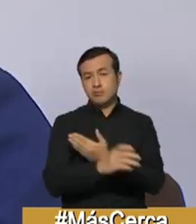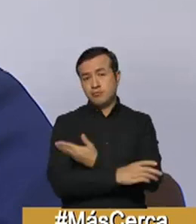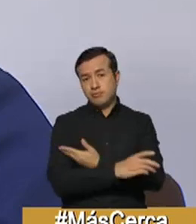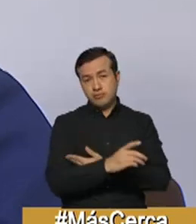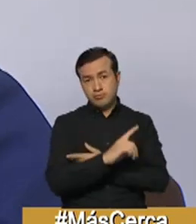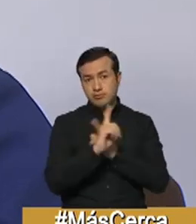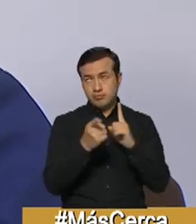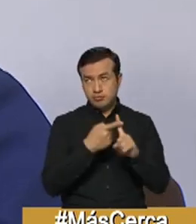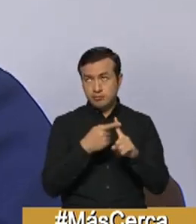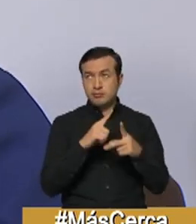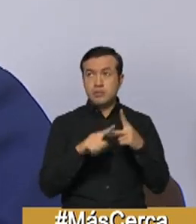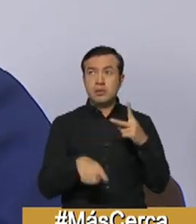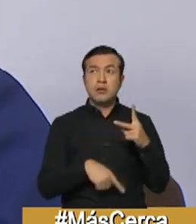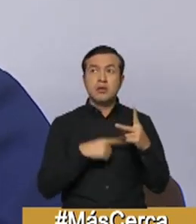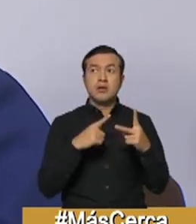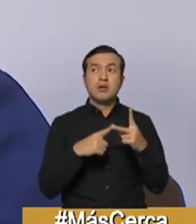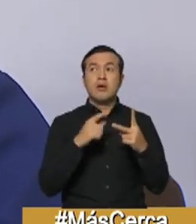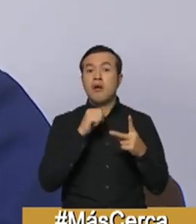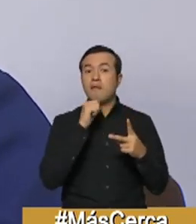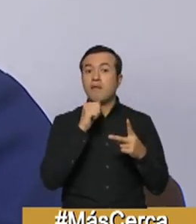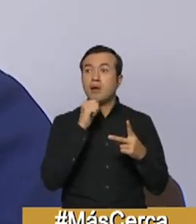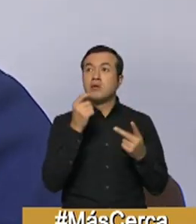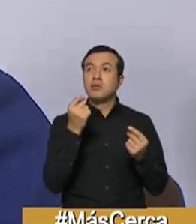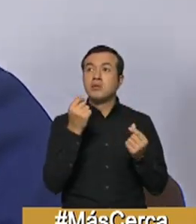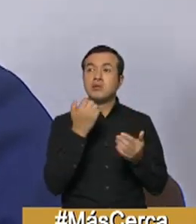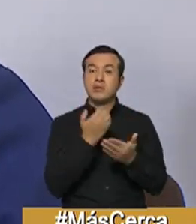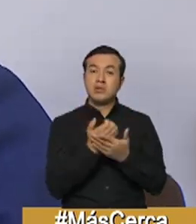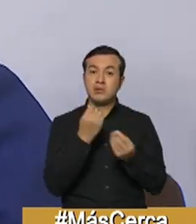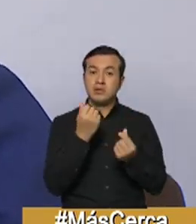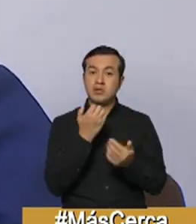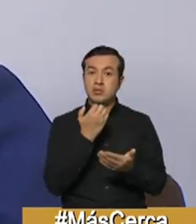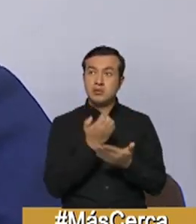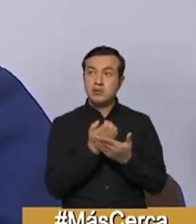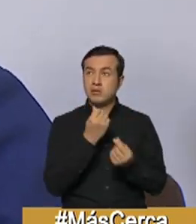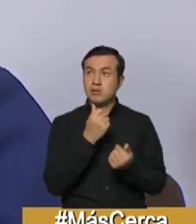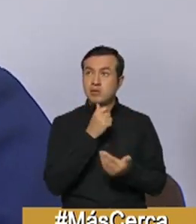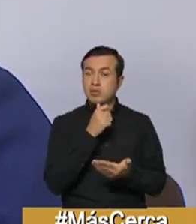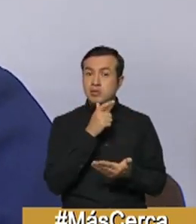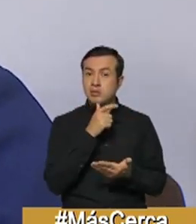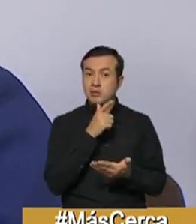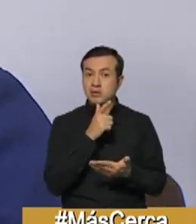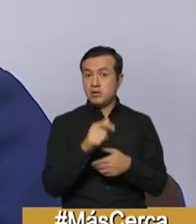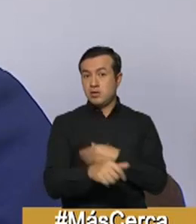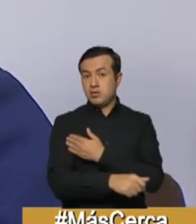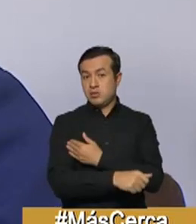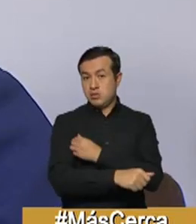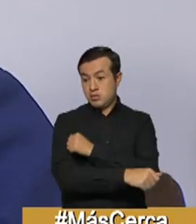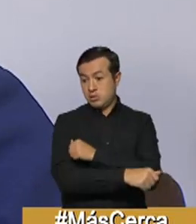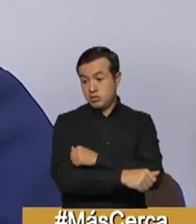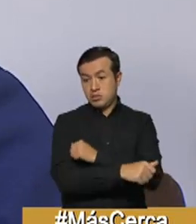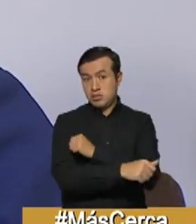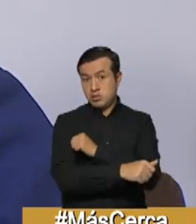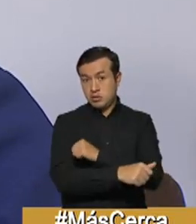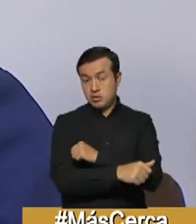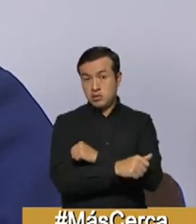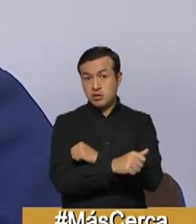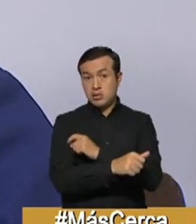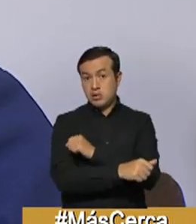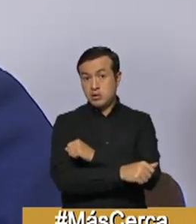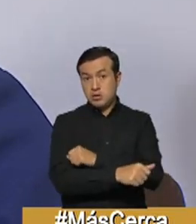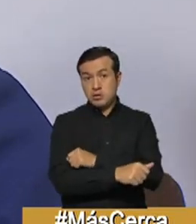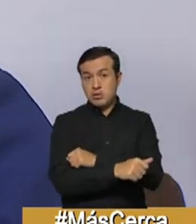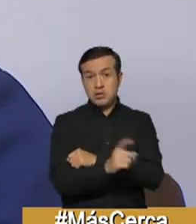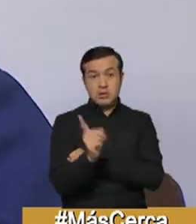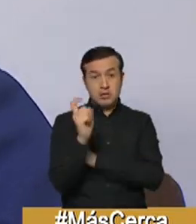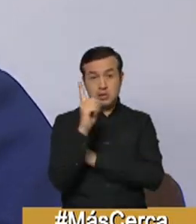primero. Lo otro, que también la falta de recursos económicos, porque la cirugía a la que se pretendía intervenirla